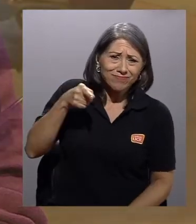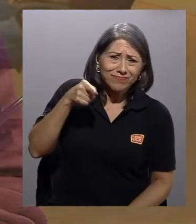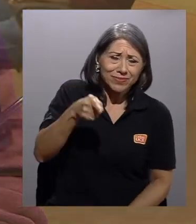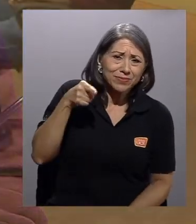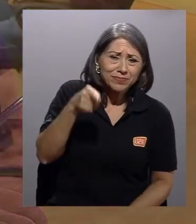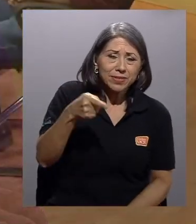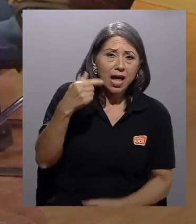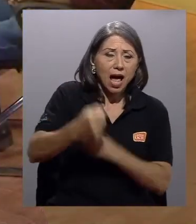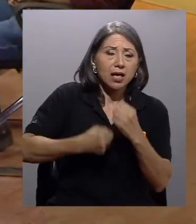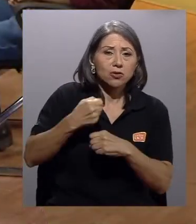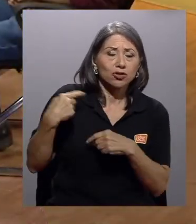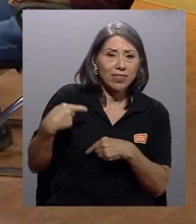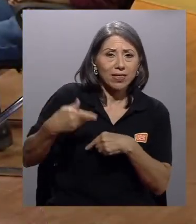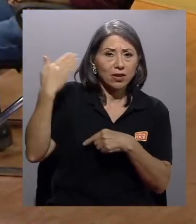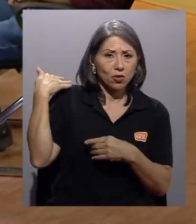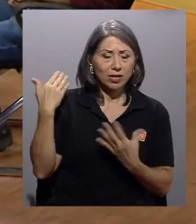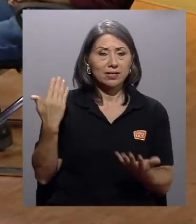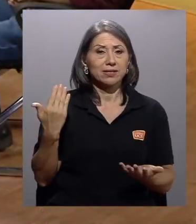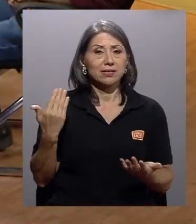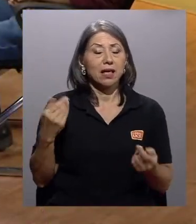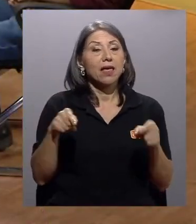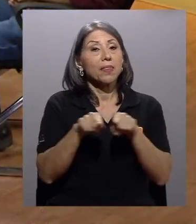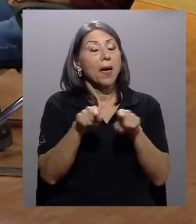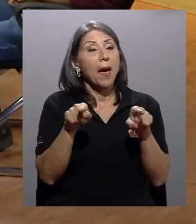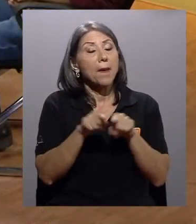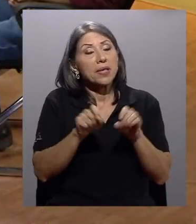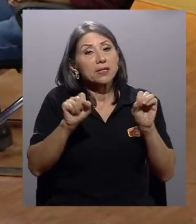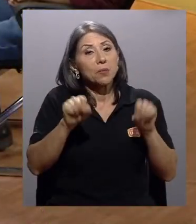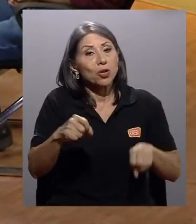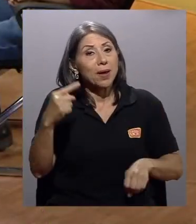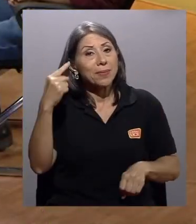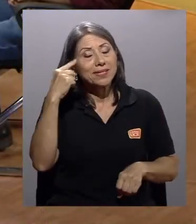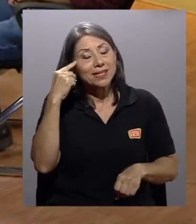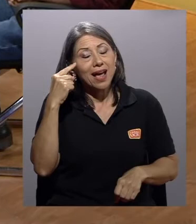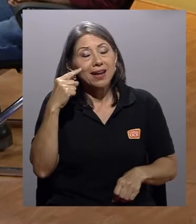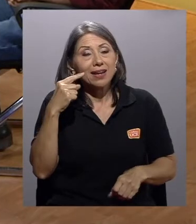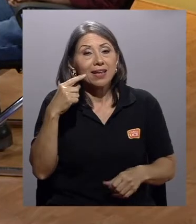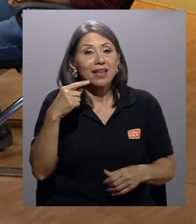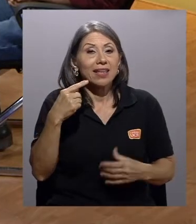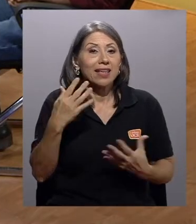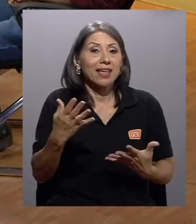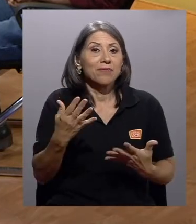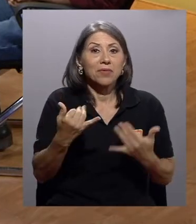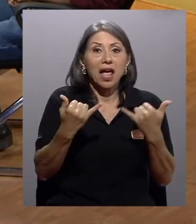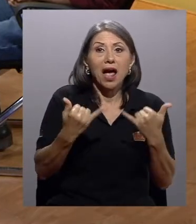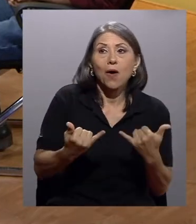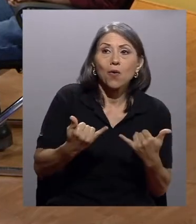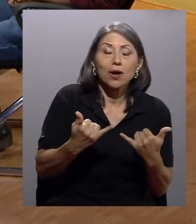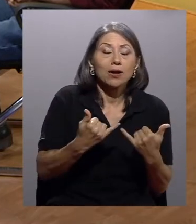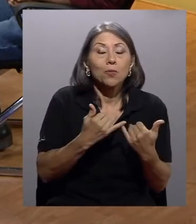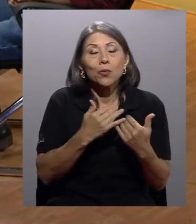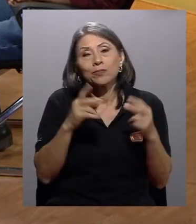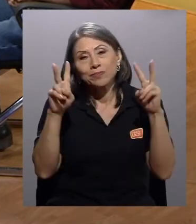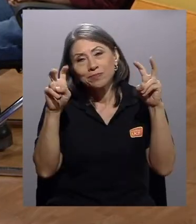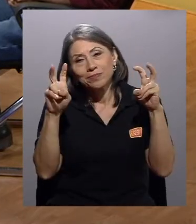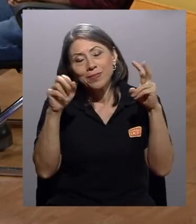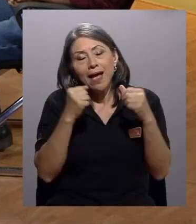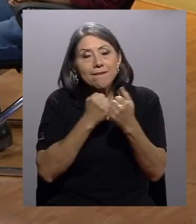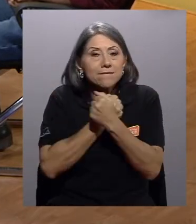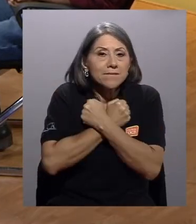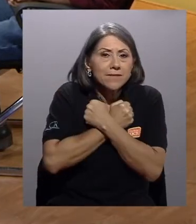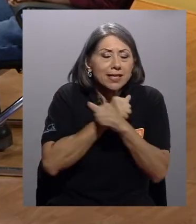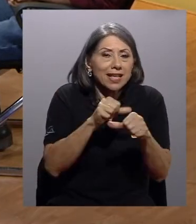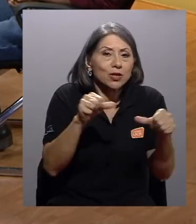en los años anteriores. Bueno, también se puede pensar que ese amorío hacia el sector público puede ser temporal.